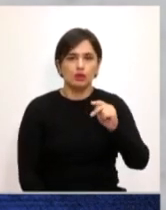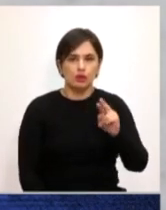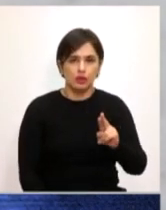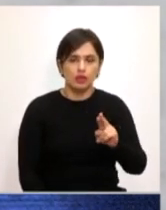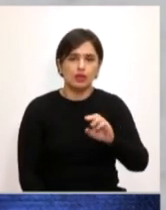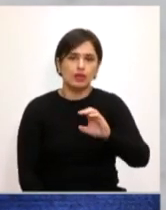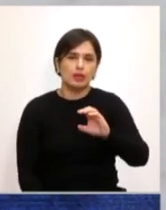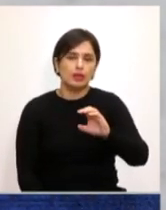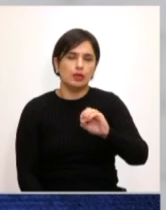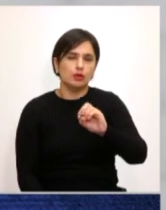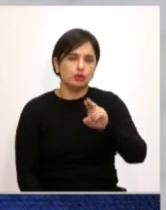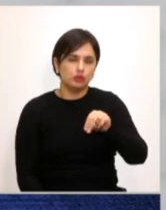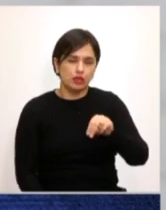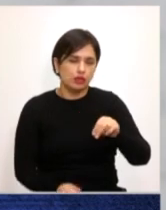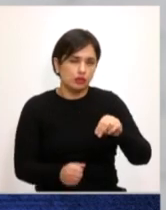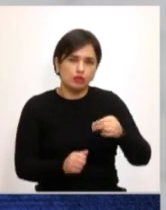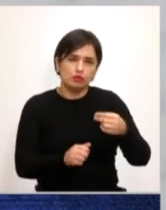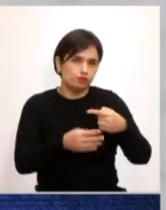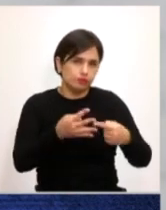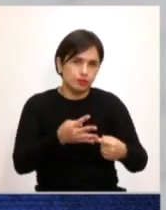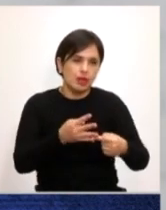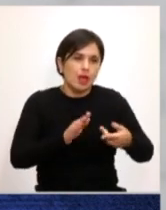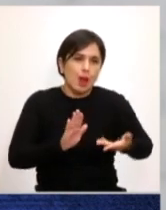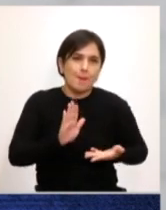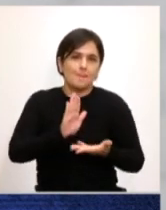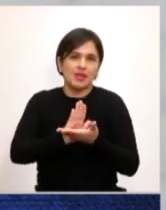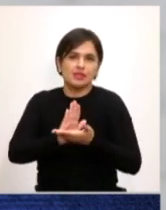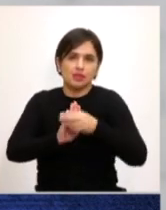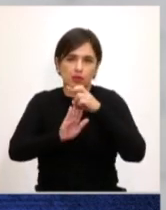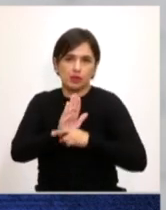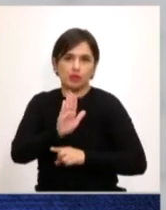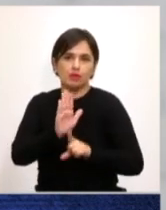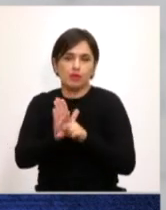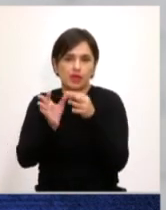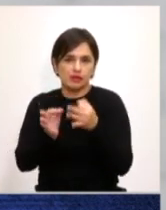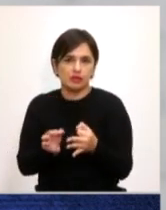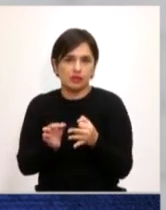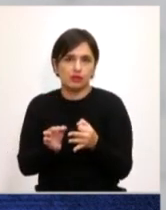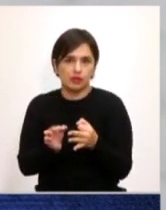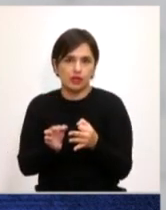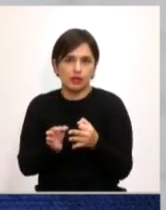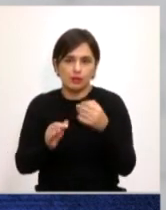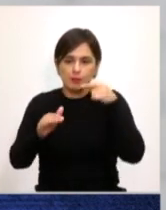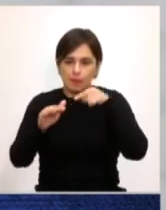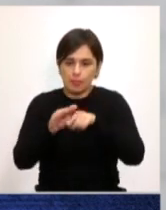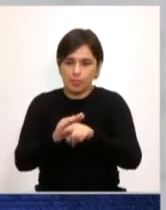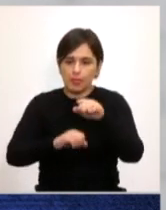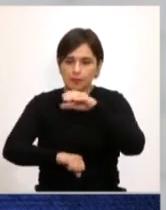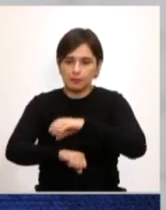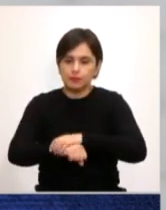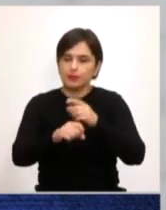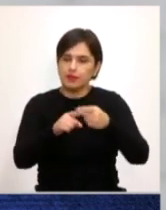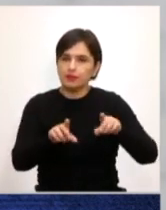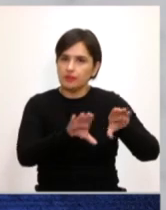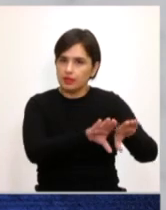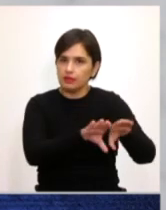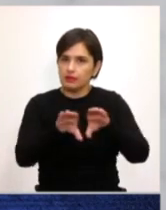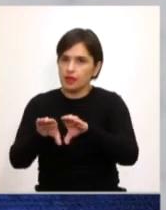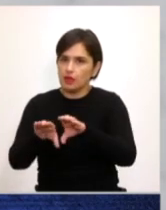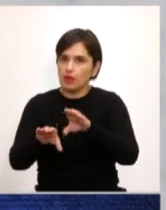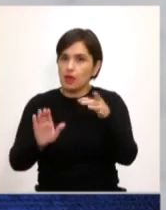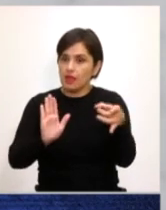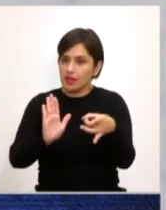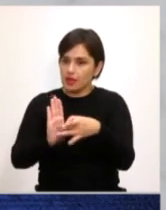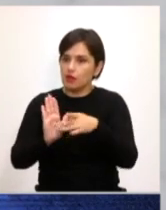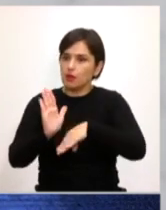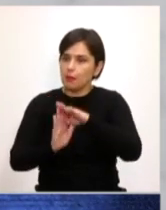han presentado sendas iniciativas para asegurar un régimen de internación penitenciaria diferenciado para los delincuentes de